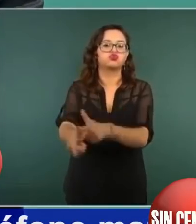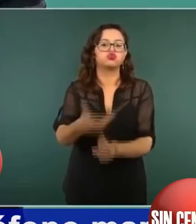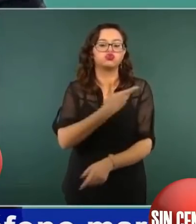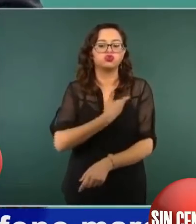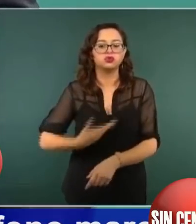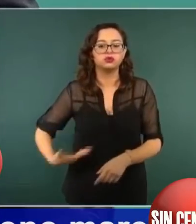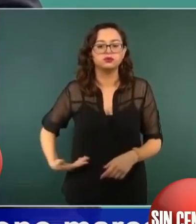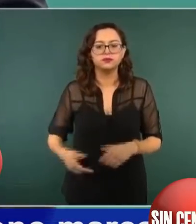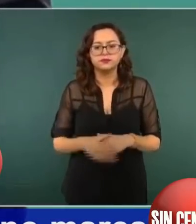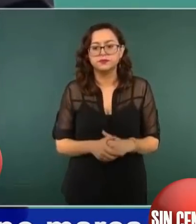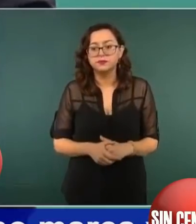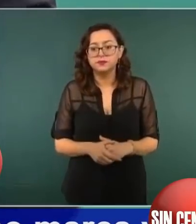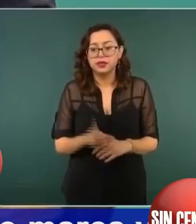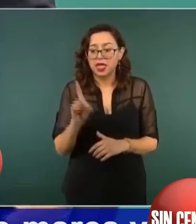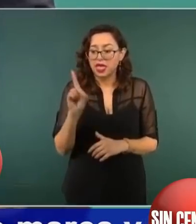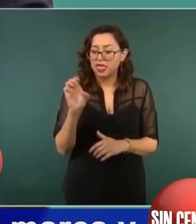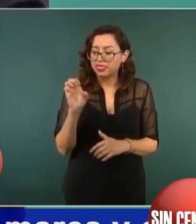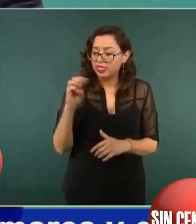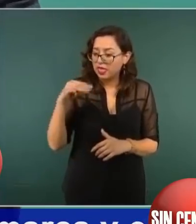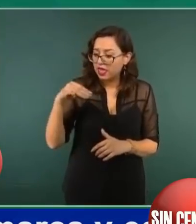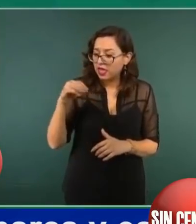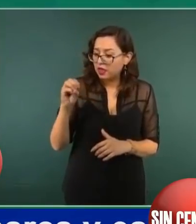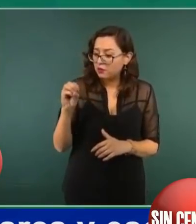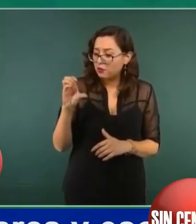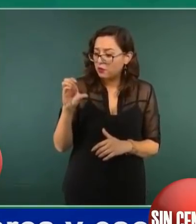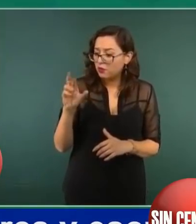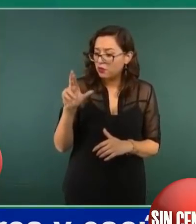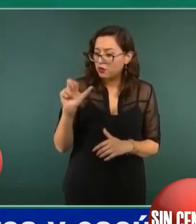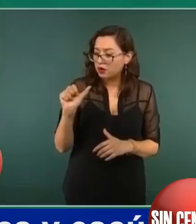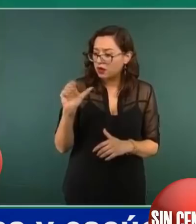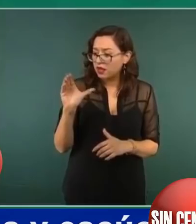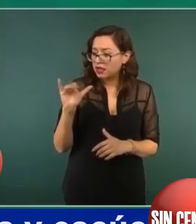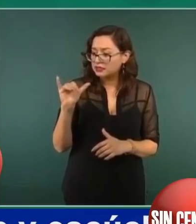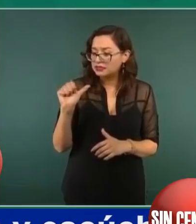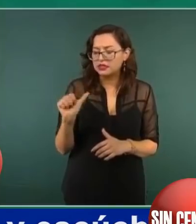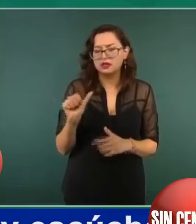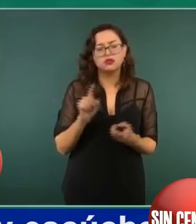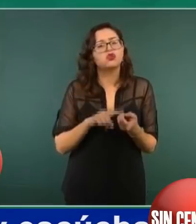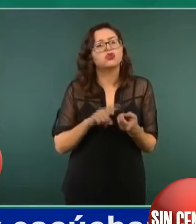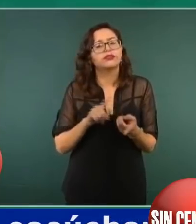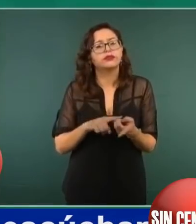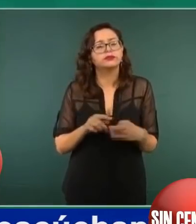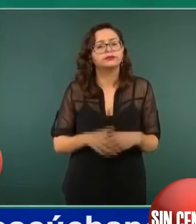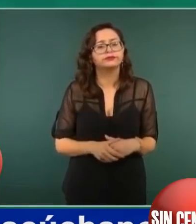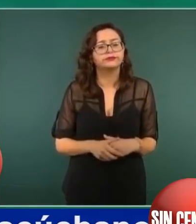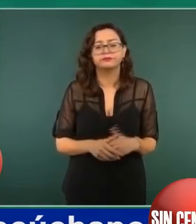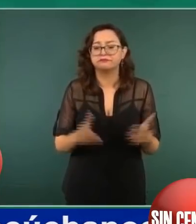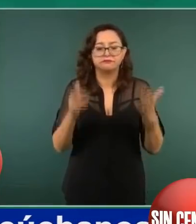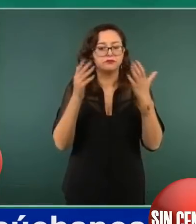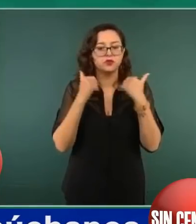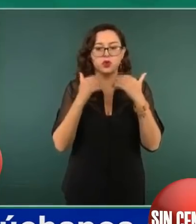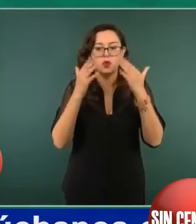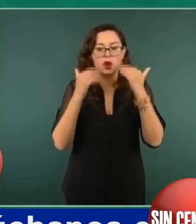¿Dónde está la democracia? No hay. Por eso Madero,